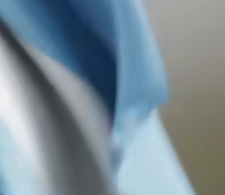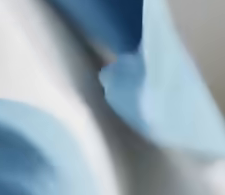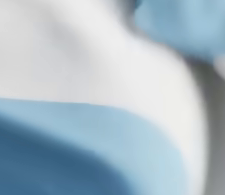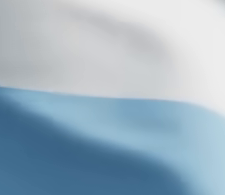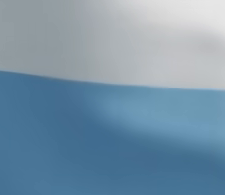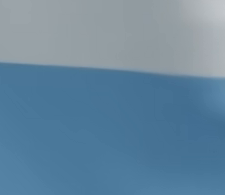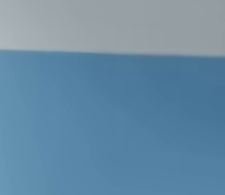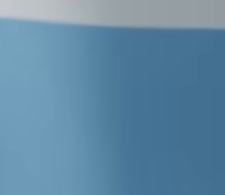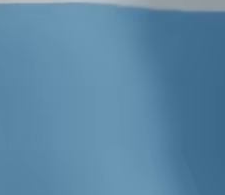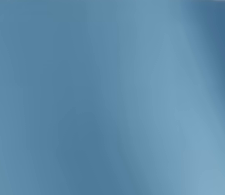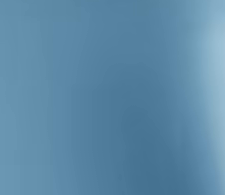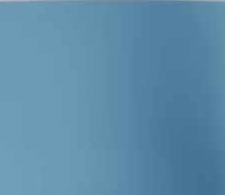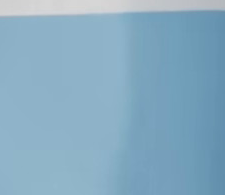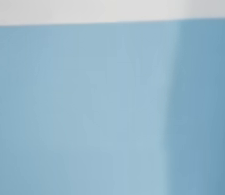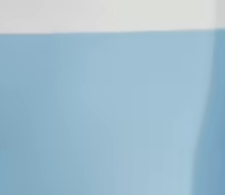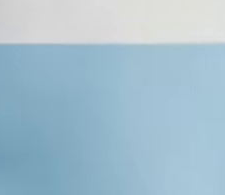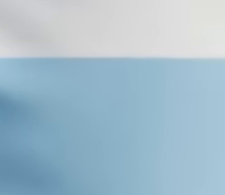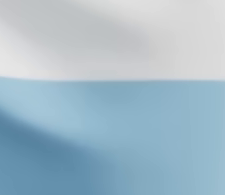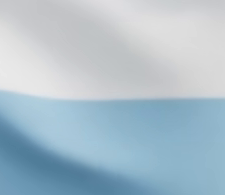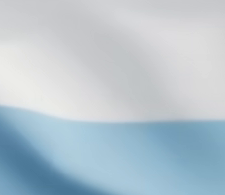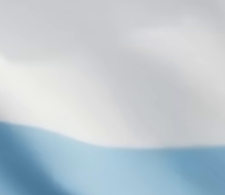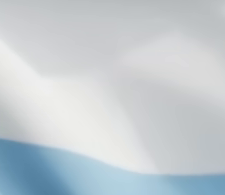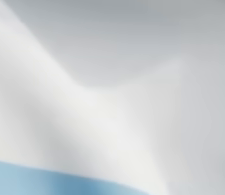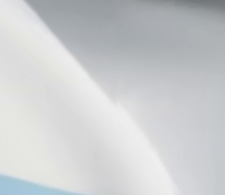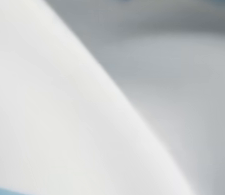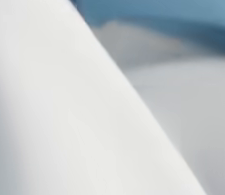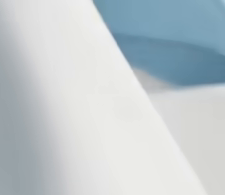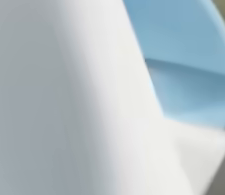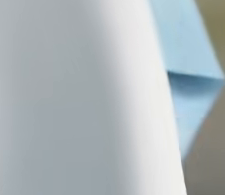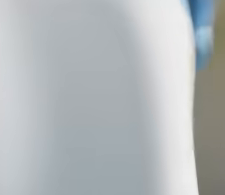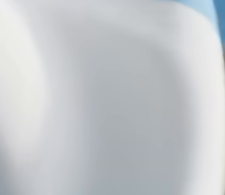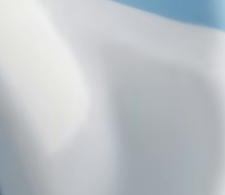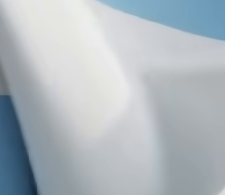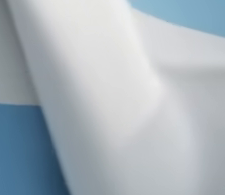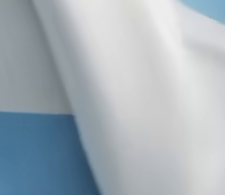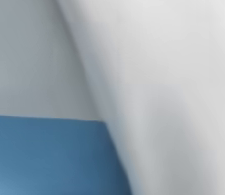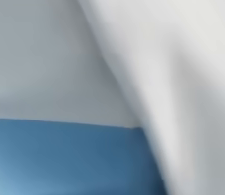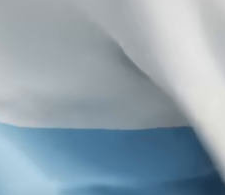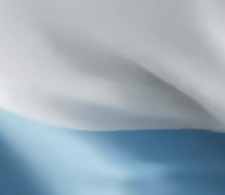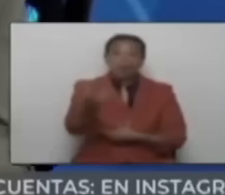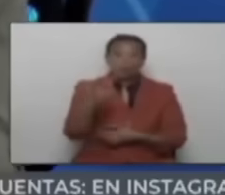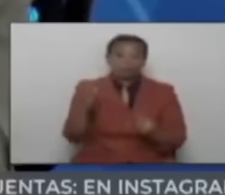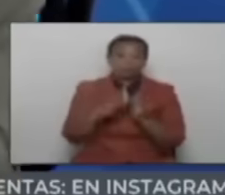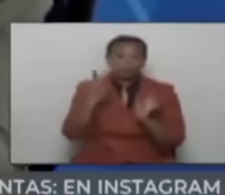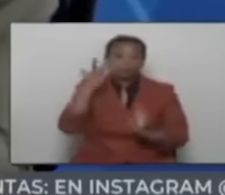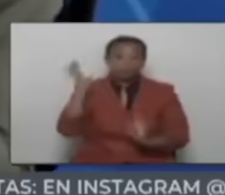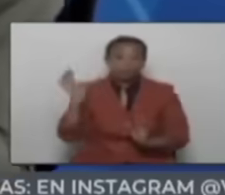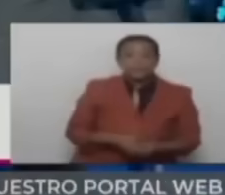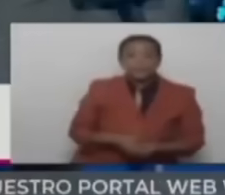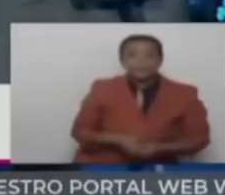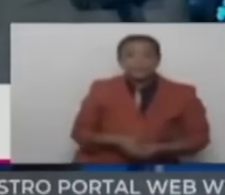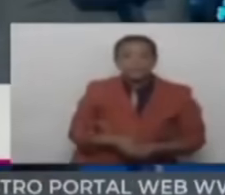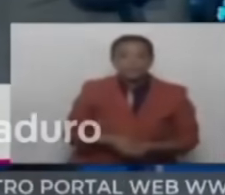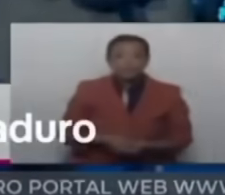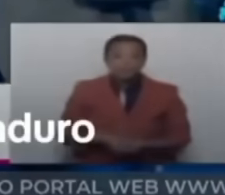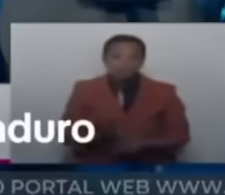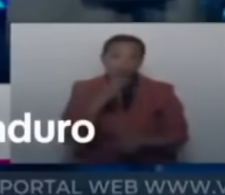Argentina puede pedir una orden de extradición porque tiene una jurisdicción